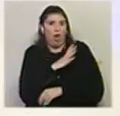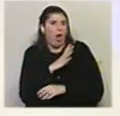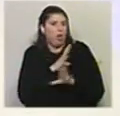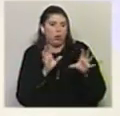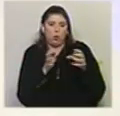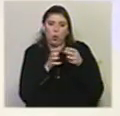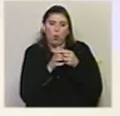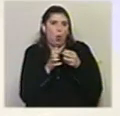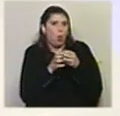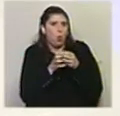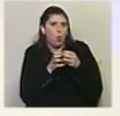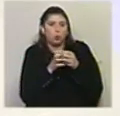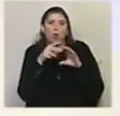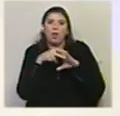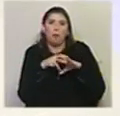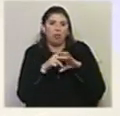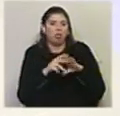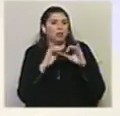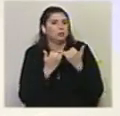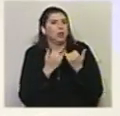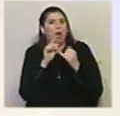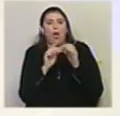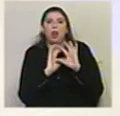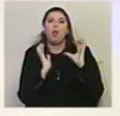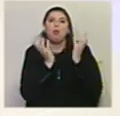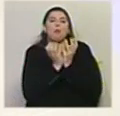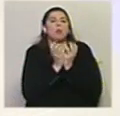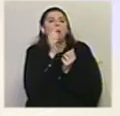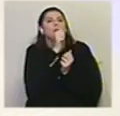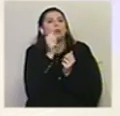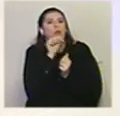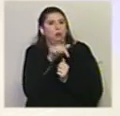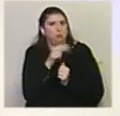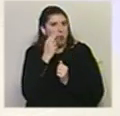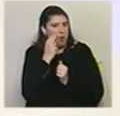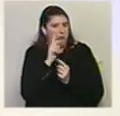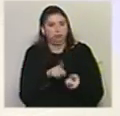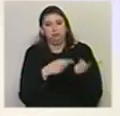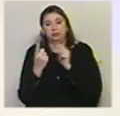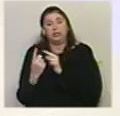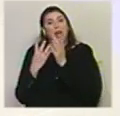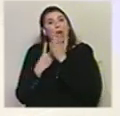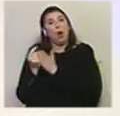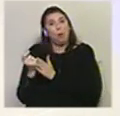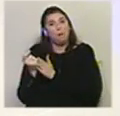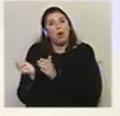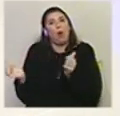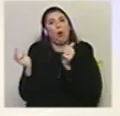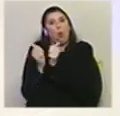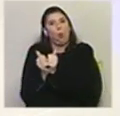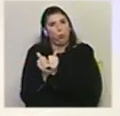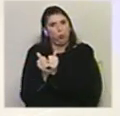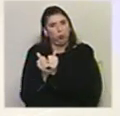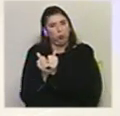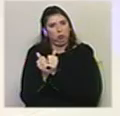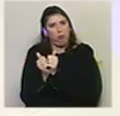que en el mundo se han puesto en marcha para resolver el problema. El segundo tema es la compra conjunta. Yo siempre cuando hablo de este tema me gusta poner